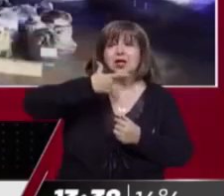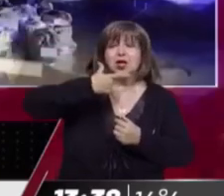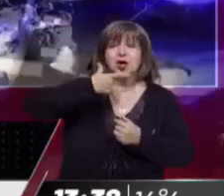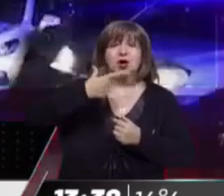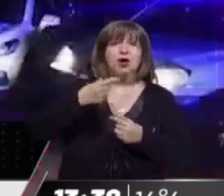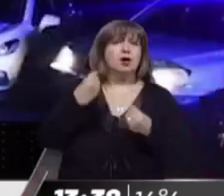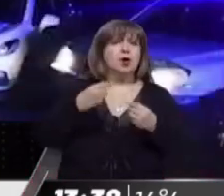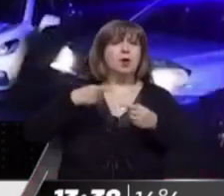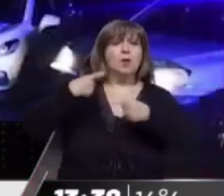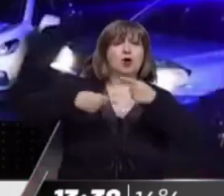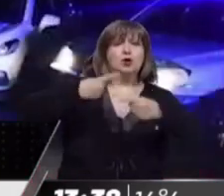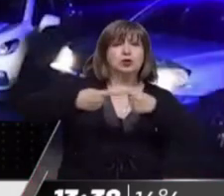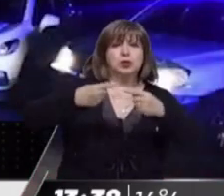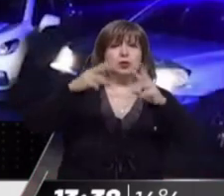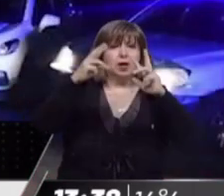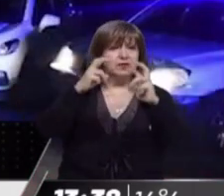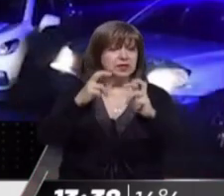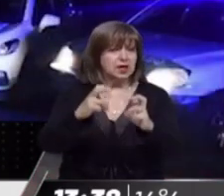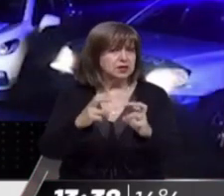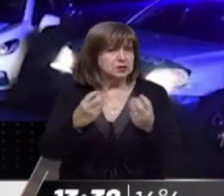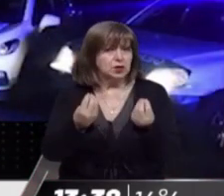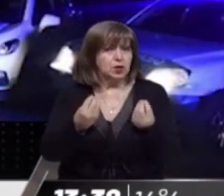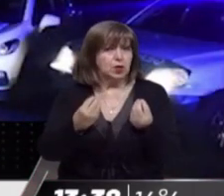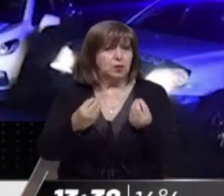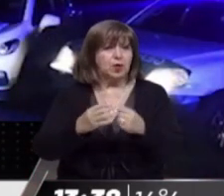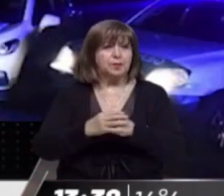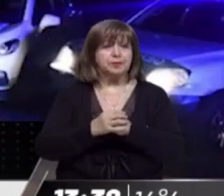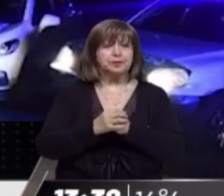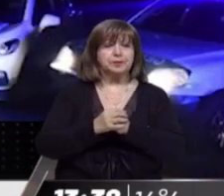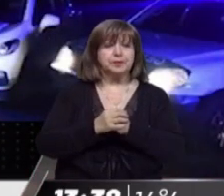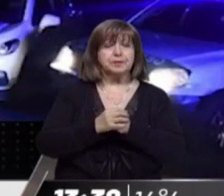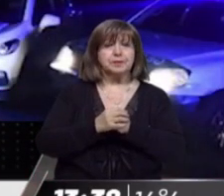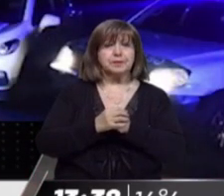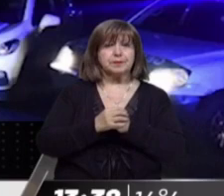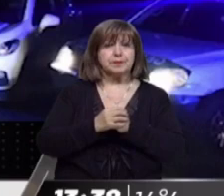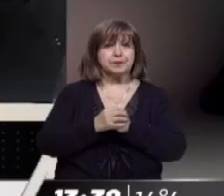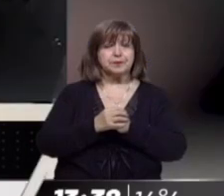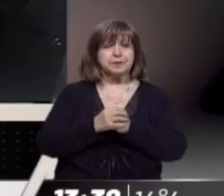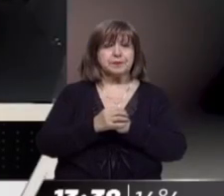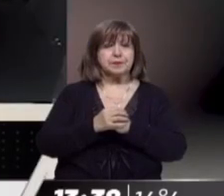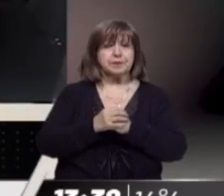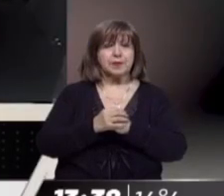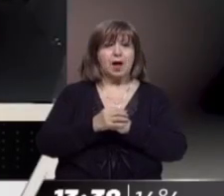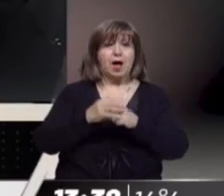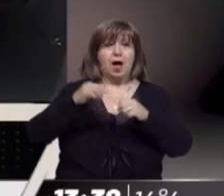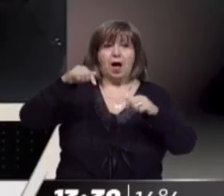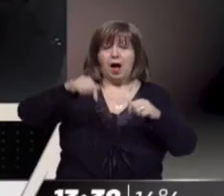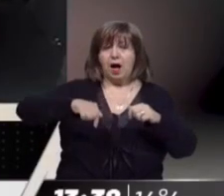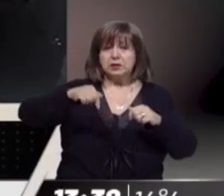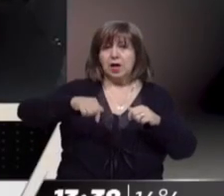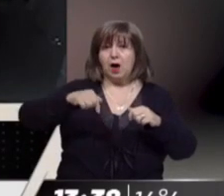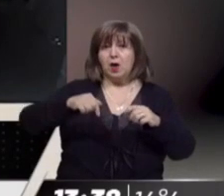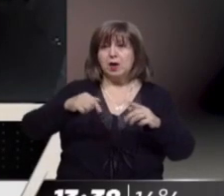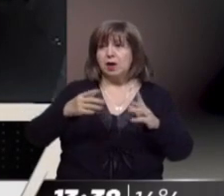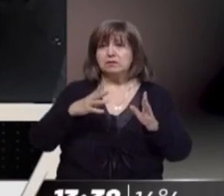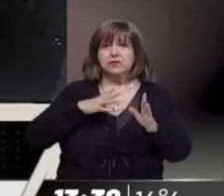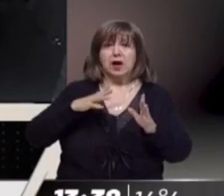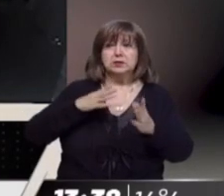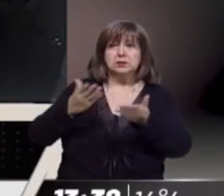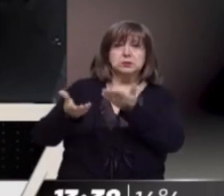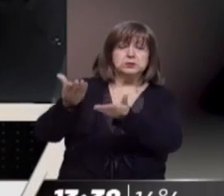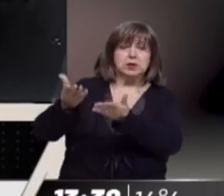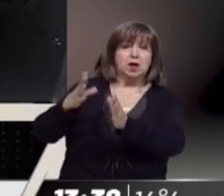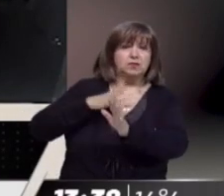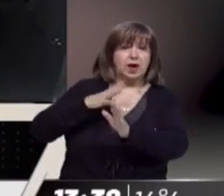sabe? Tanto oficial y si no, también qué información manejan ustedes ahí. Hasta el momento no ha surgido nada desde lo